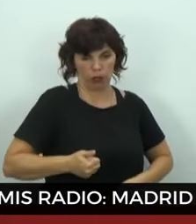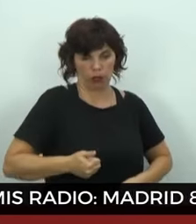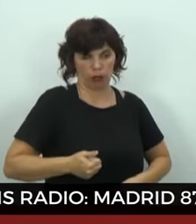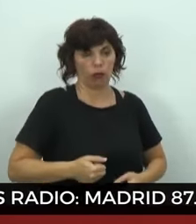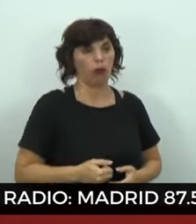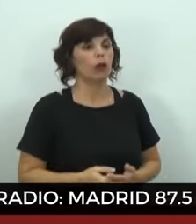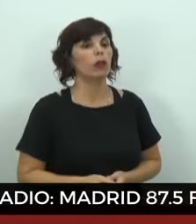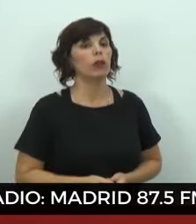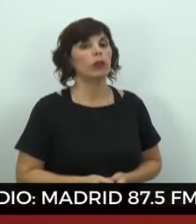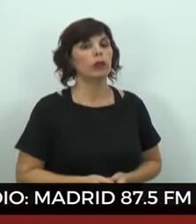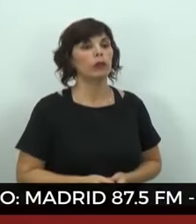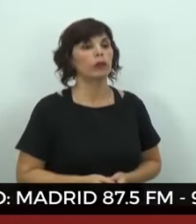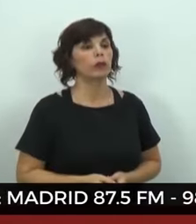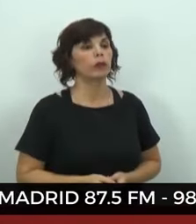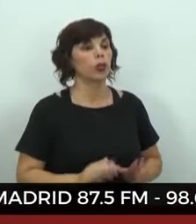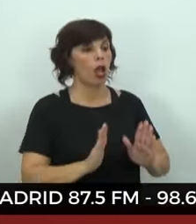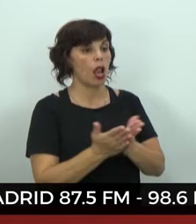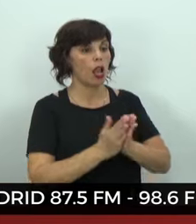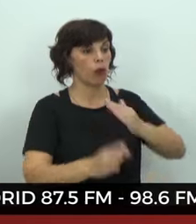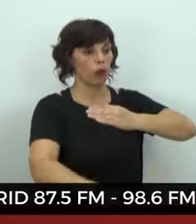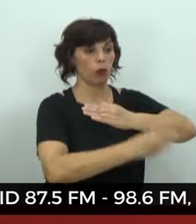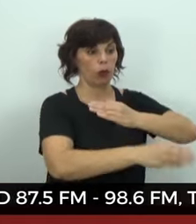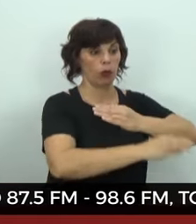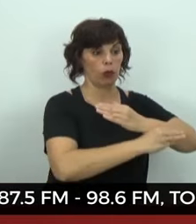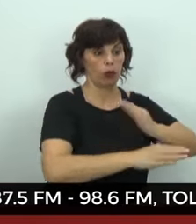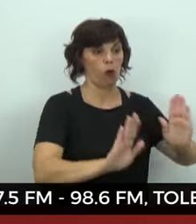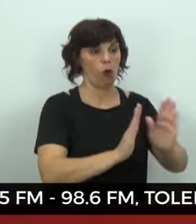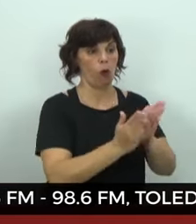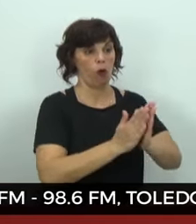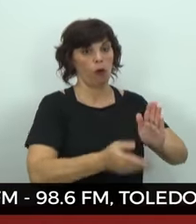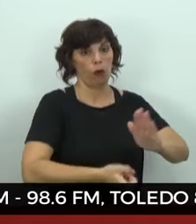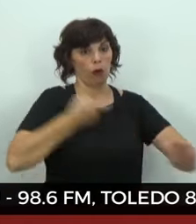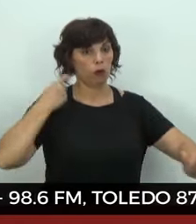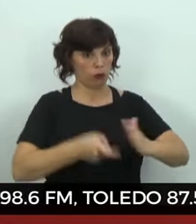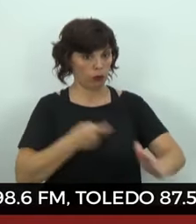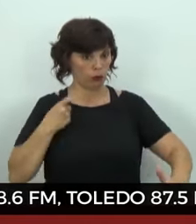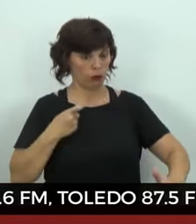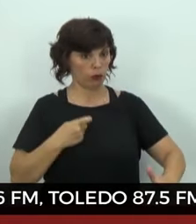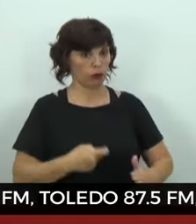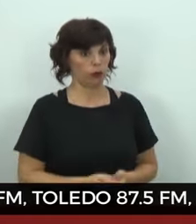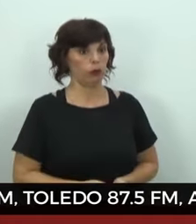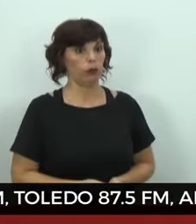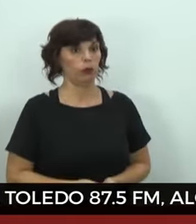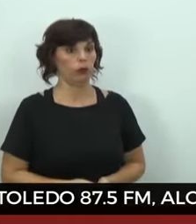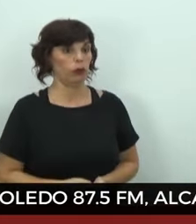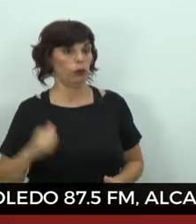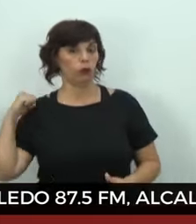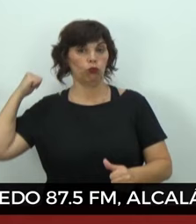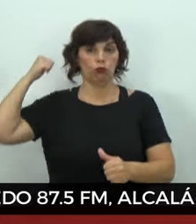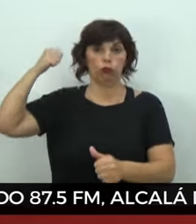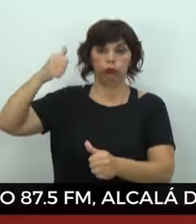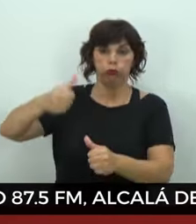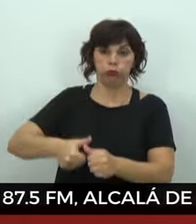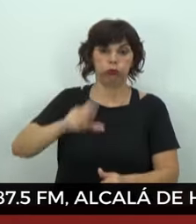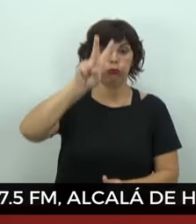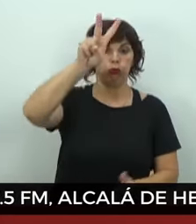es añaden libros o quitan libros. A lo largo de los últimos 2000 años de historia de la